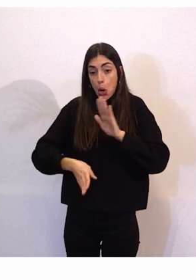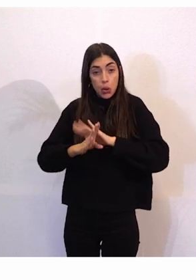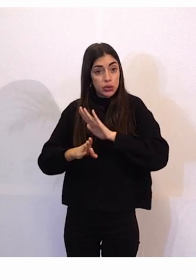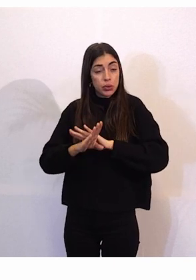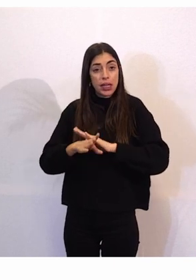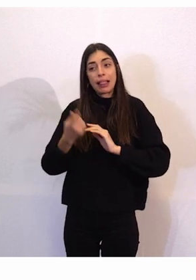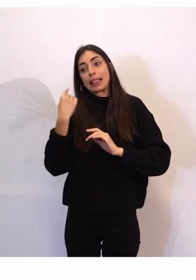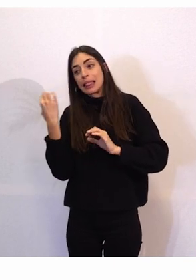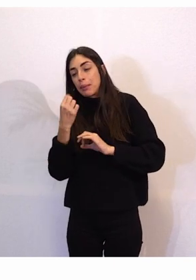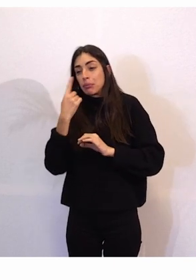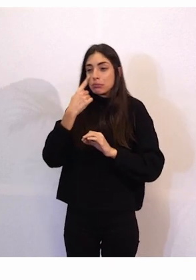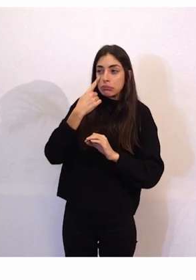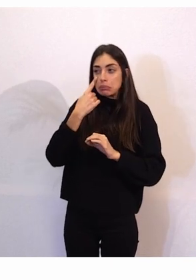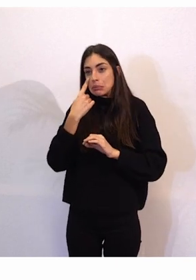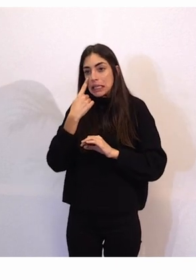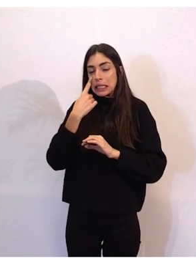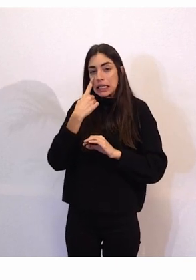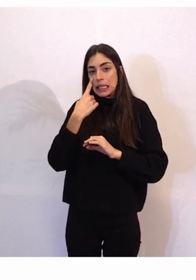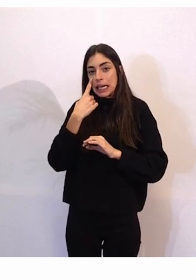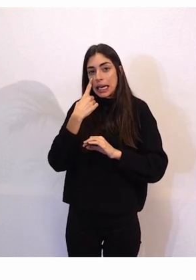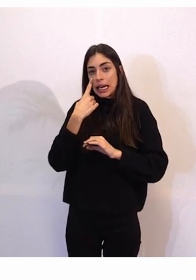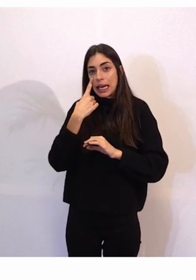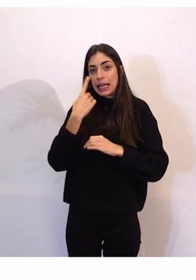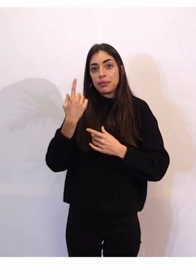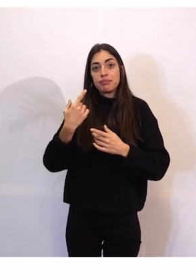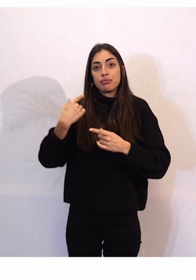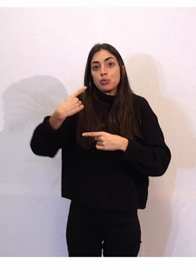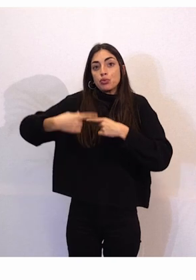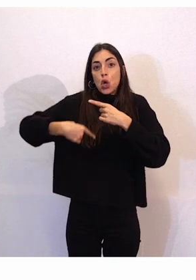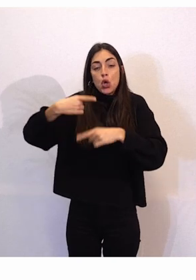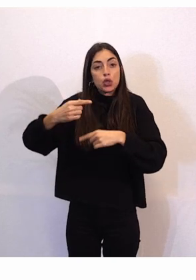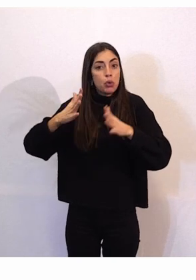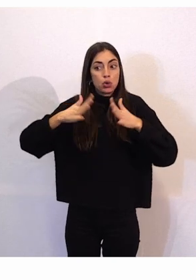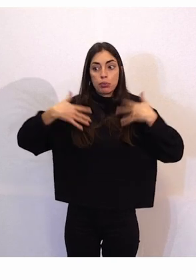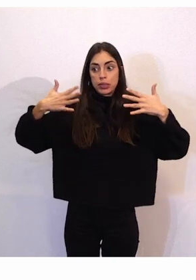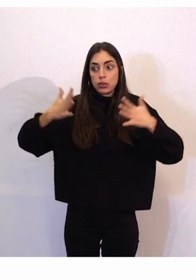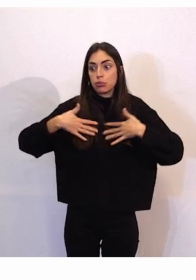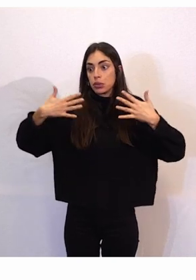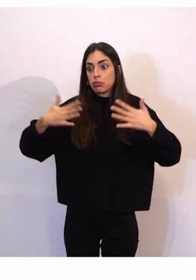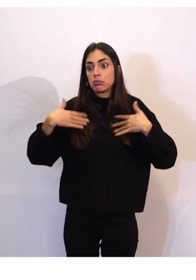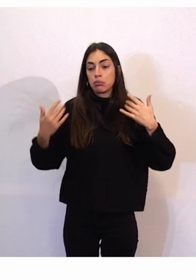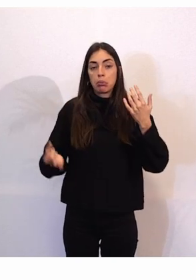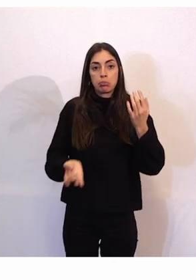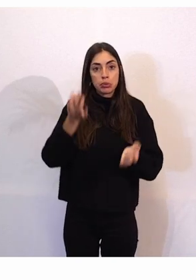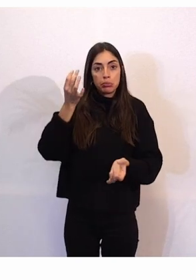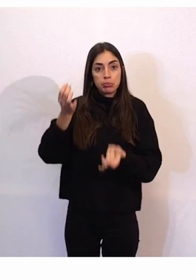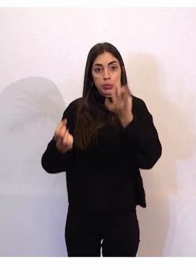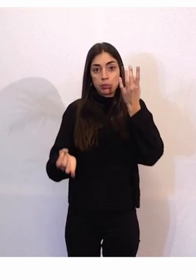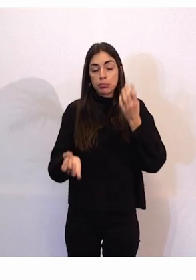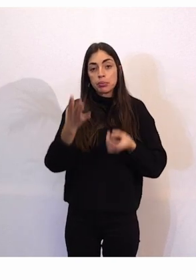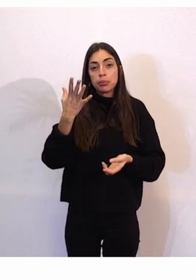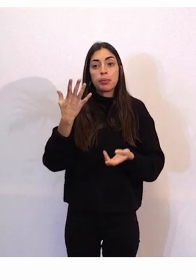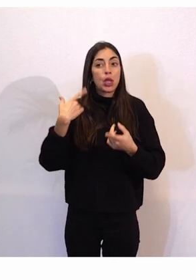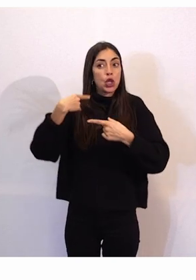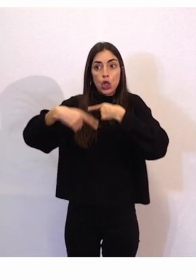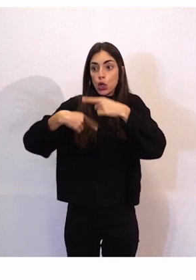vigilando. Ellas te dan... Y de cada día son más sorpresas. ¿Qué? De cada día nos das